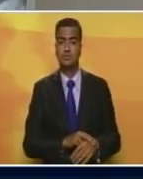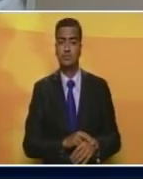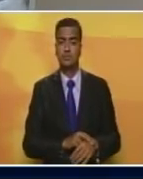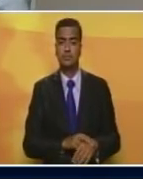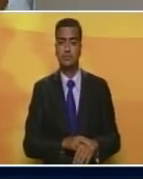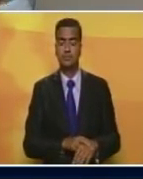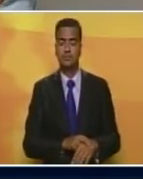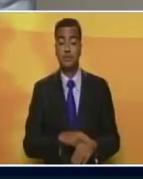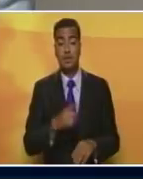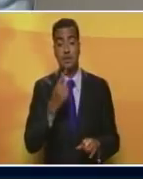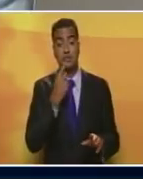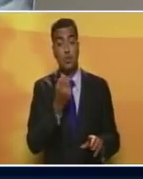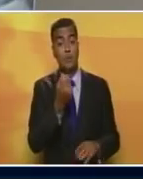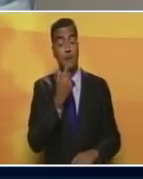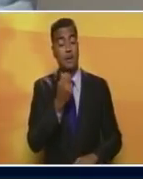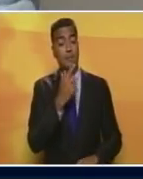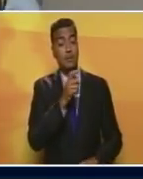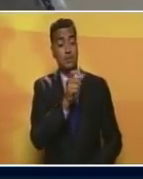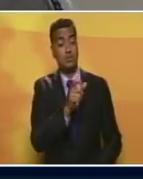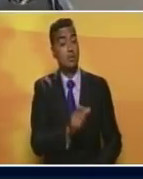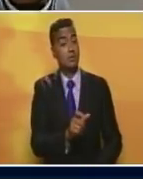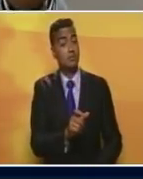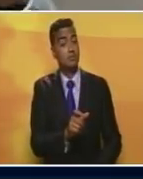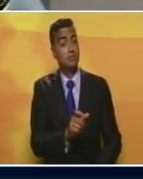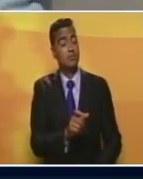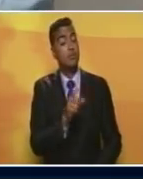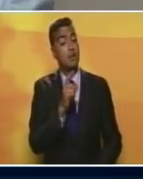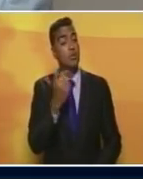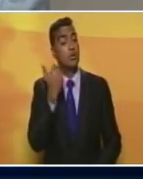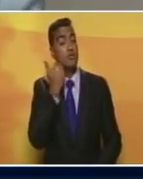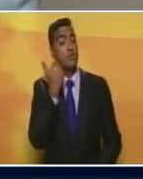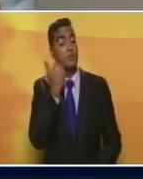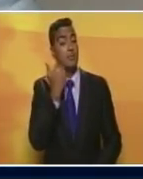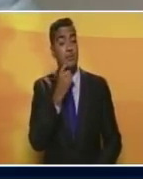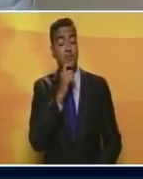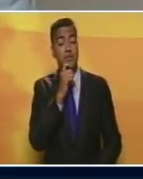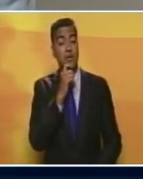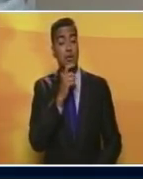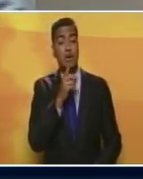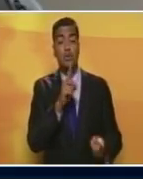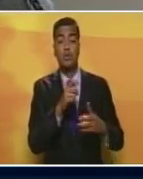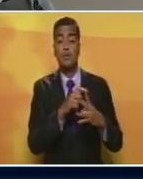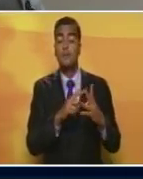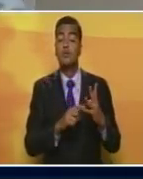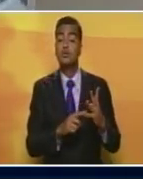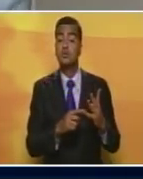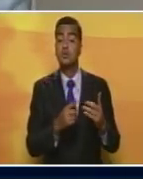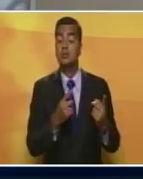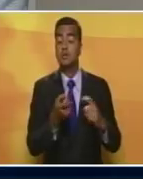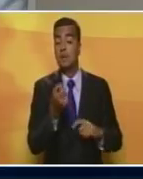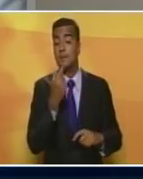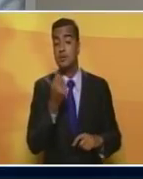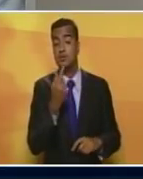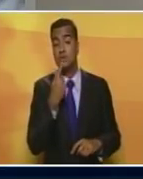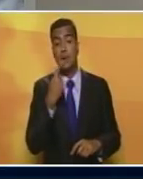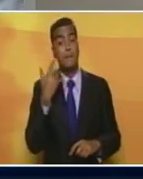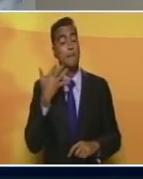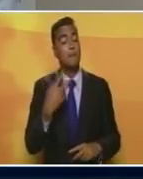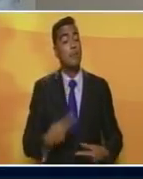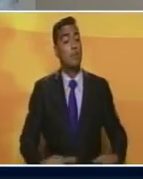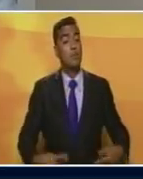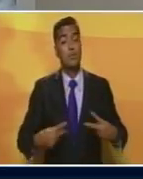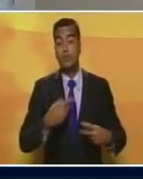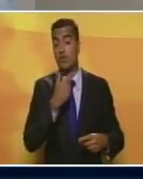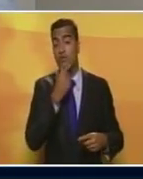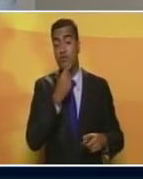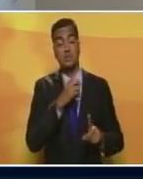no comes caraota, puedes comer arroz. Si no comes pollo, comes carne, ¿no? Pero en el caso de los medicamentos no. Si a ti tu cardiólogo,